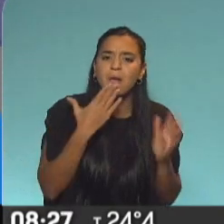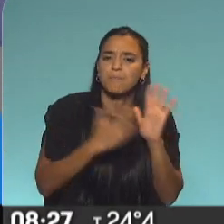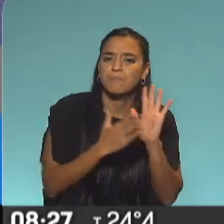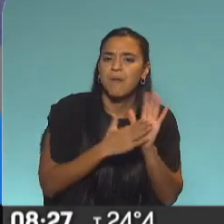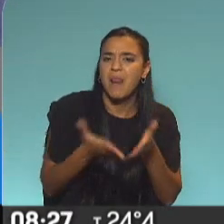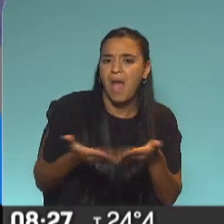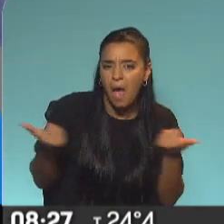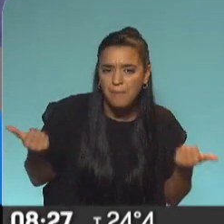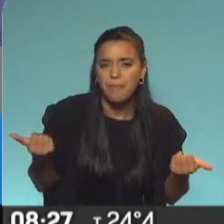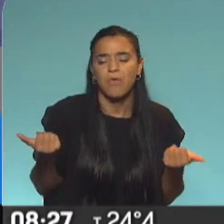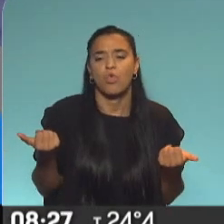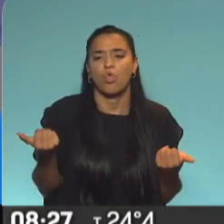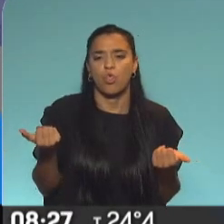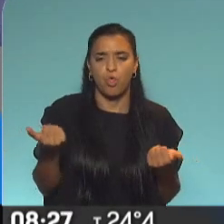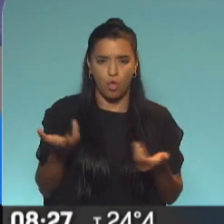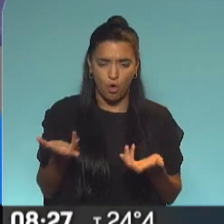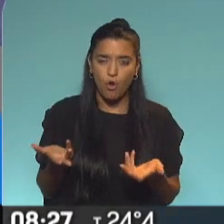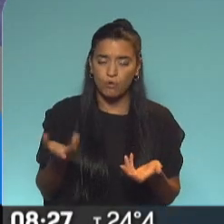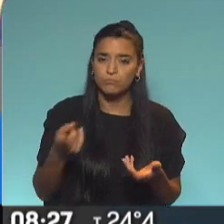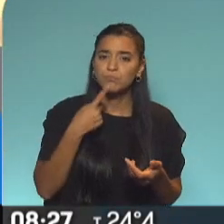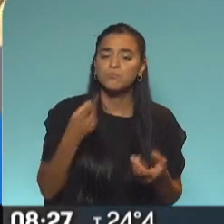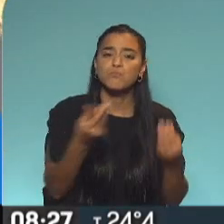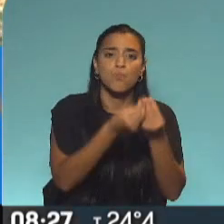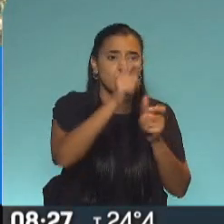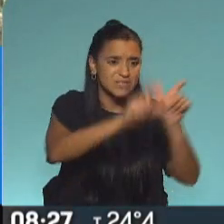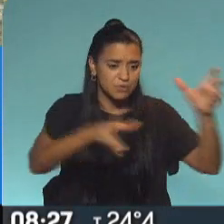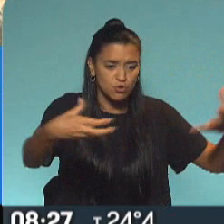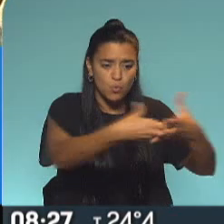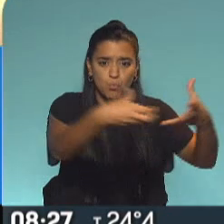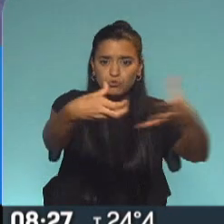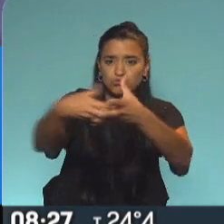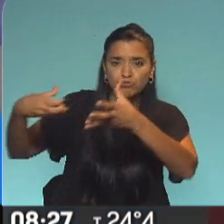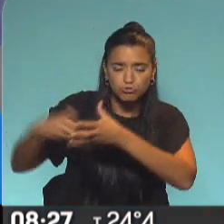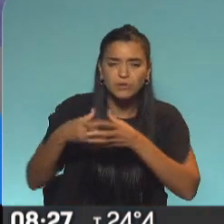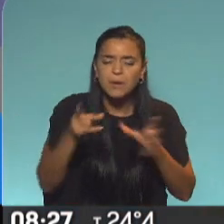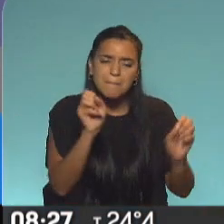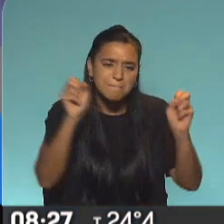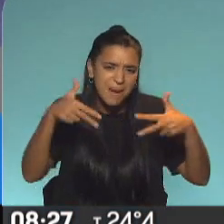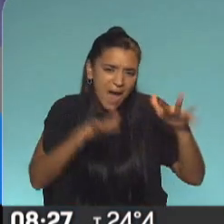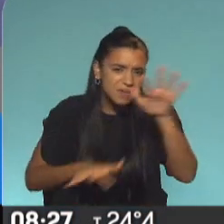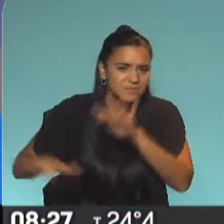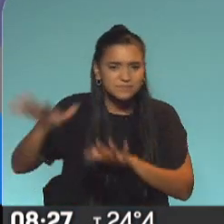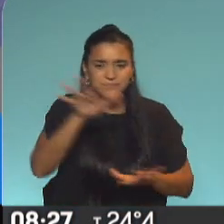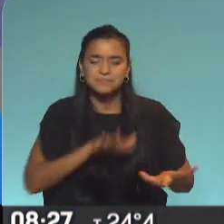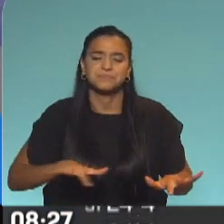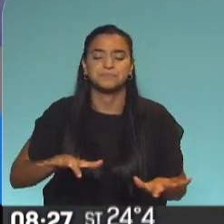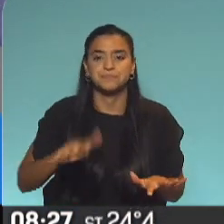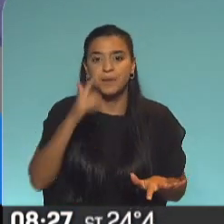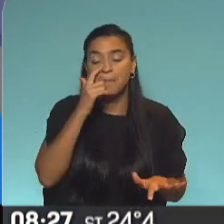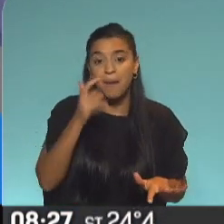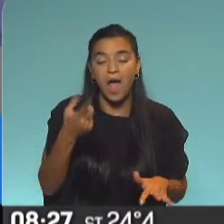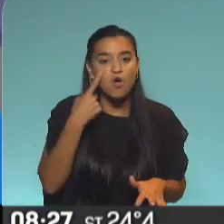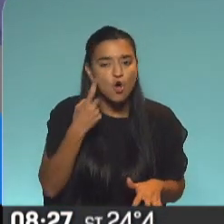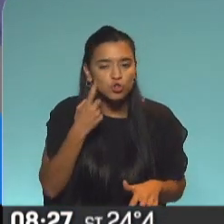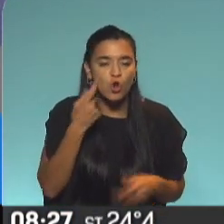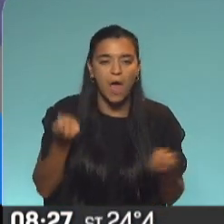rápido, en pool, o sea, de a muchas personas. Toda la planificación de las estrategias para controlar